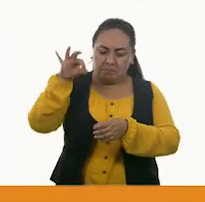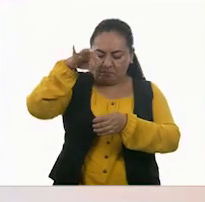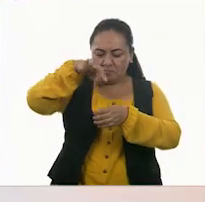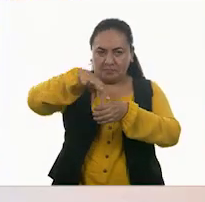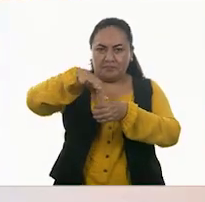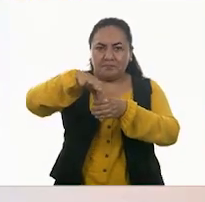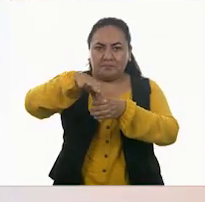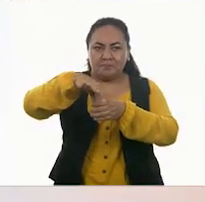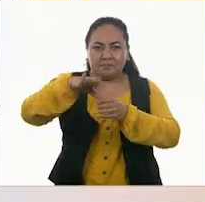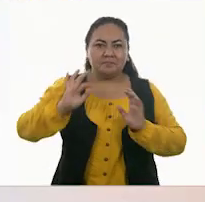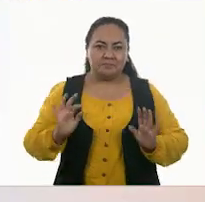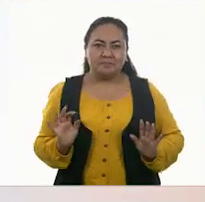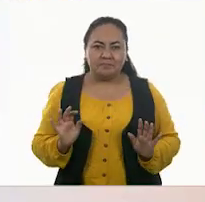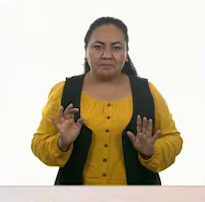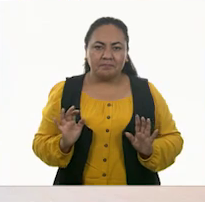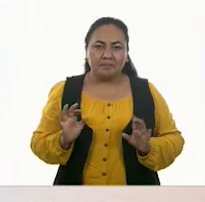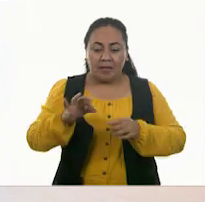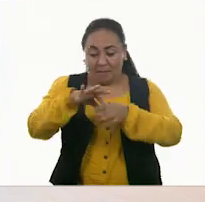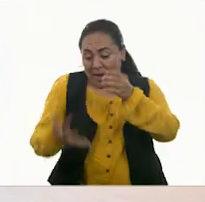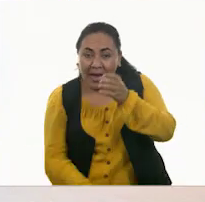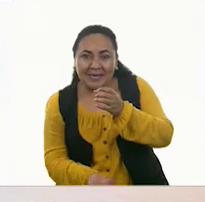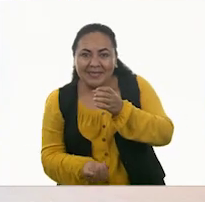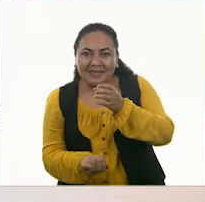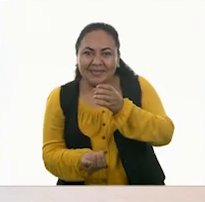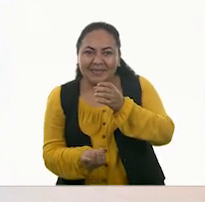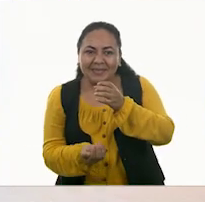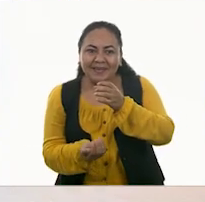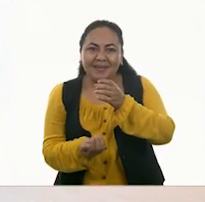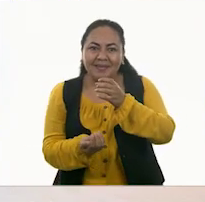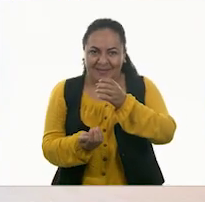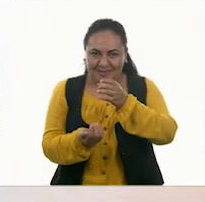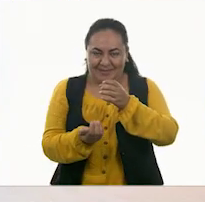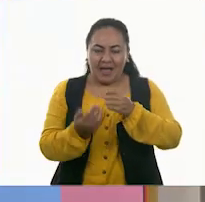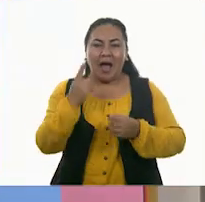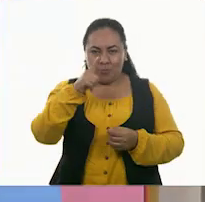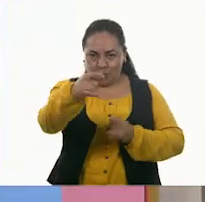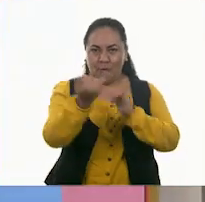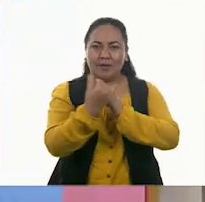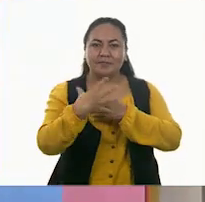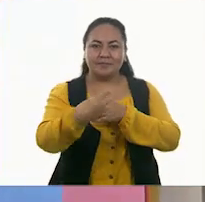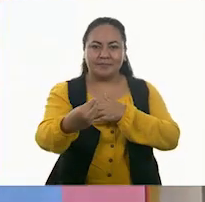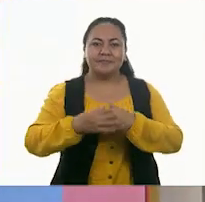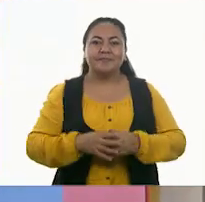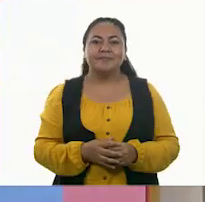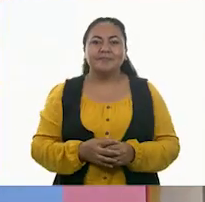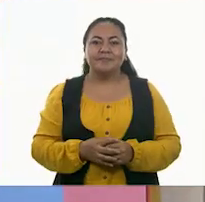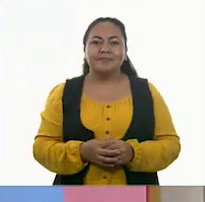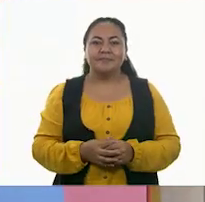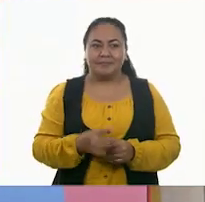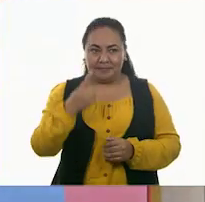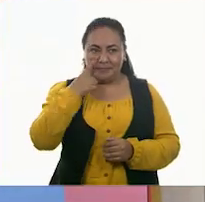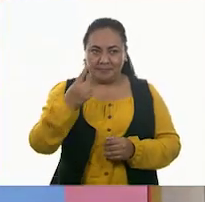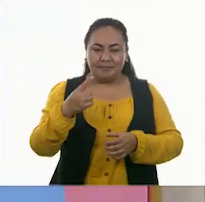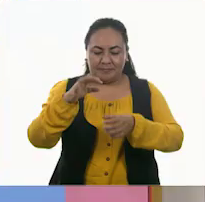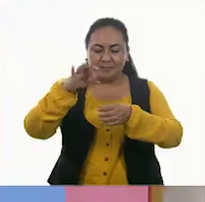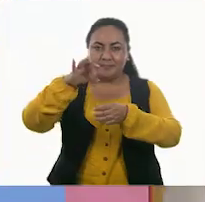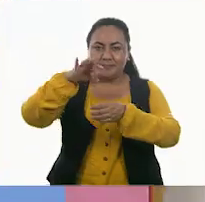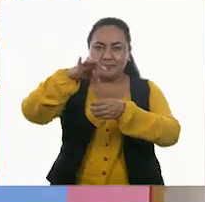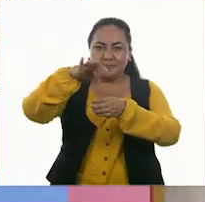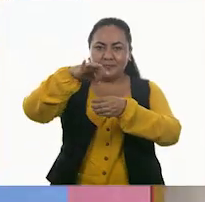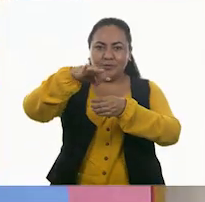Lo prendemos. Y la cachamos. ¡Ay! Me ganó. Listo, estoy en casita. Ah. Listo, en casita.